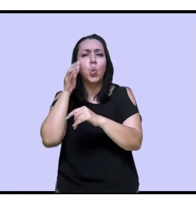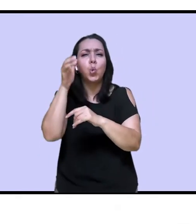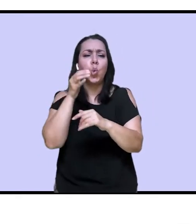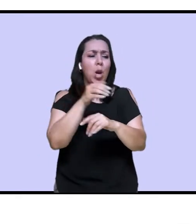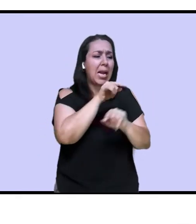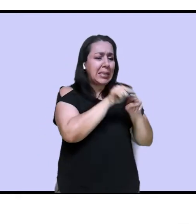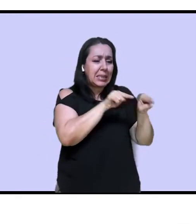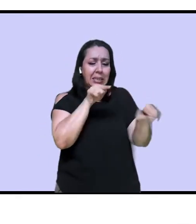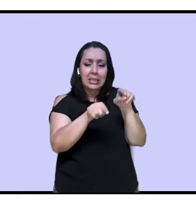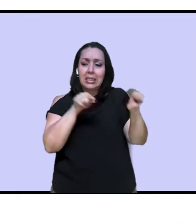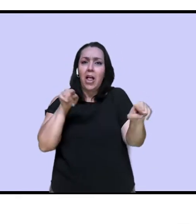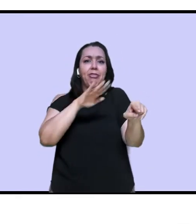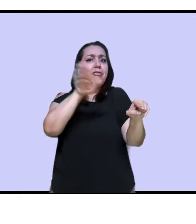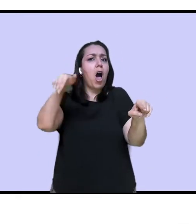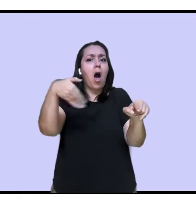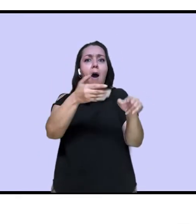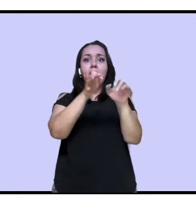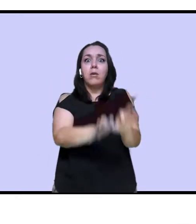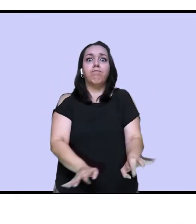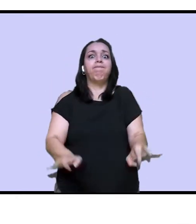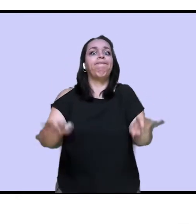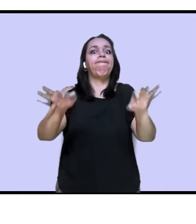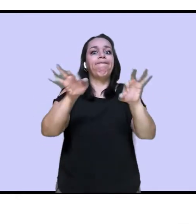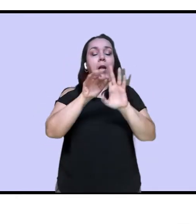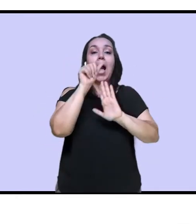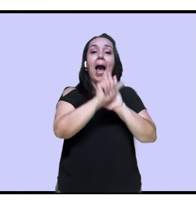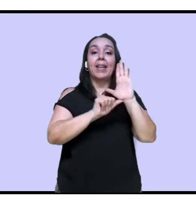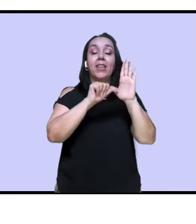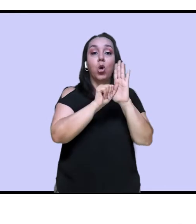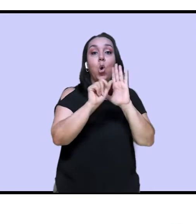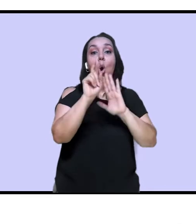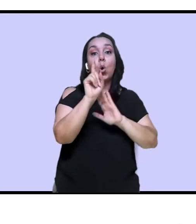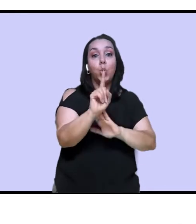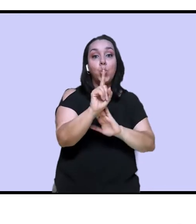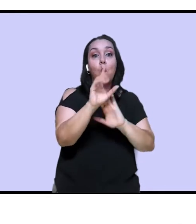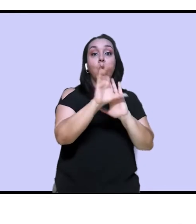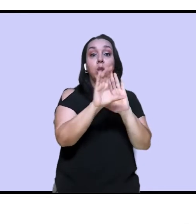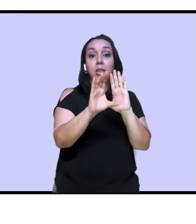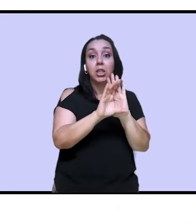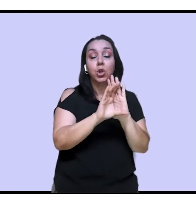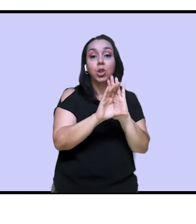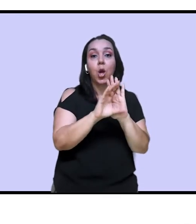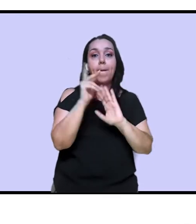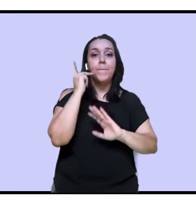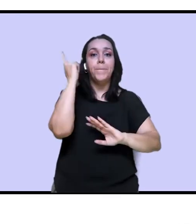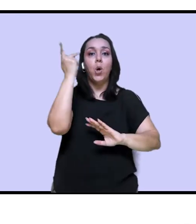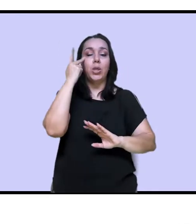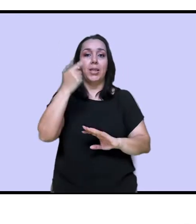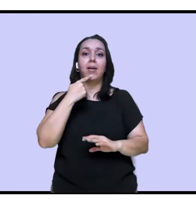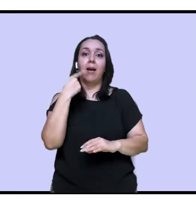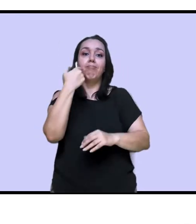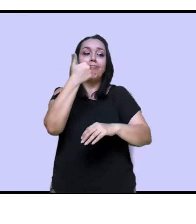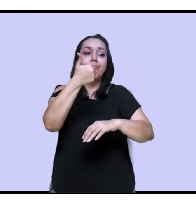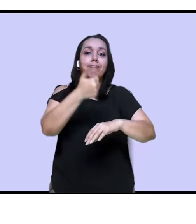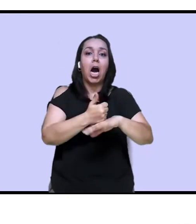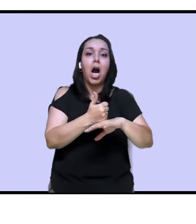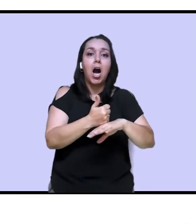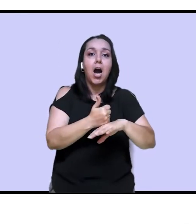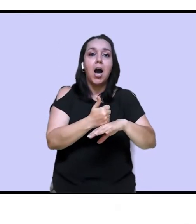país son importantísimos, y como lo establece el artículo 1 de nuestra Constitución Política, donde